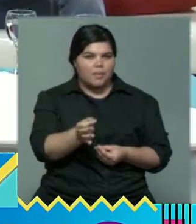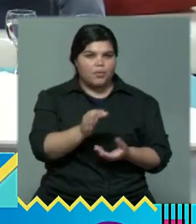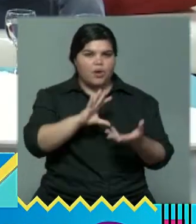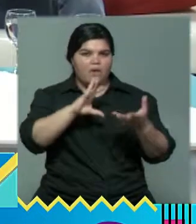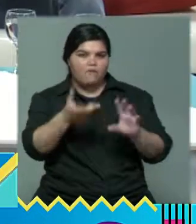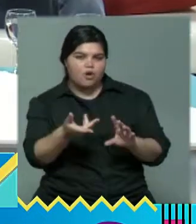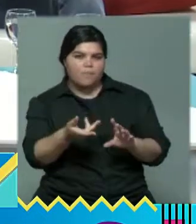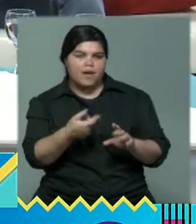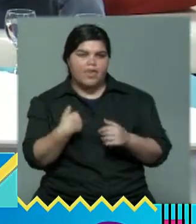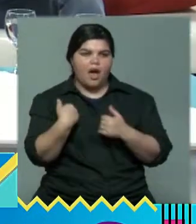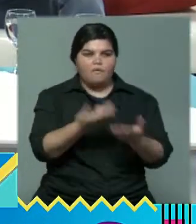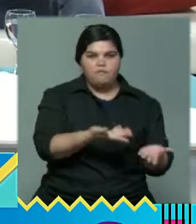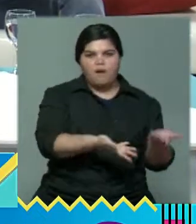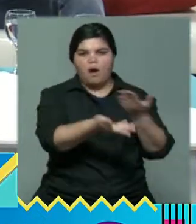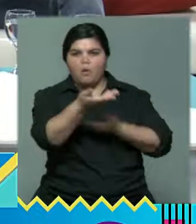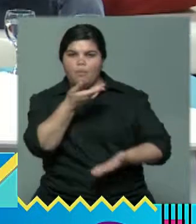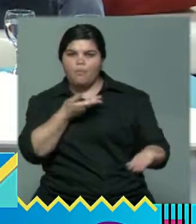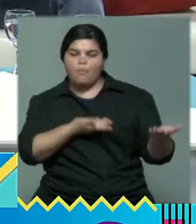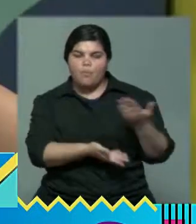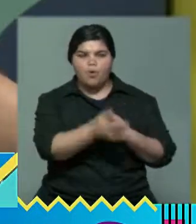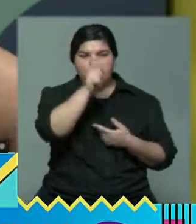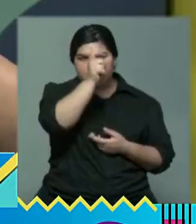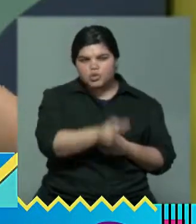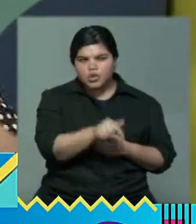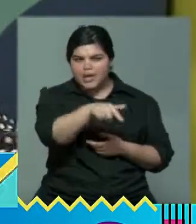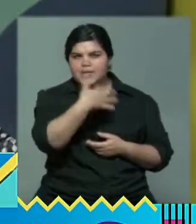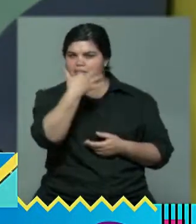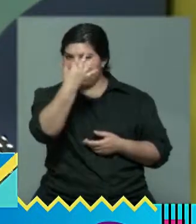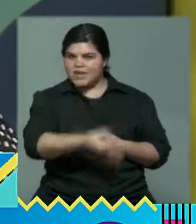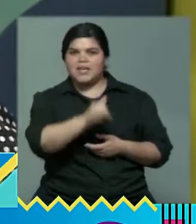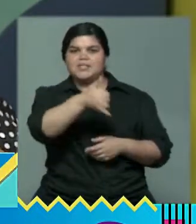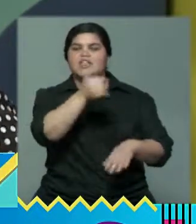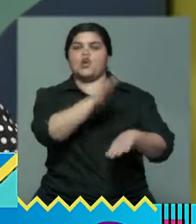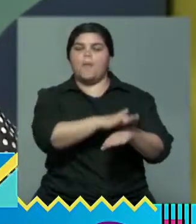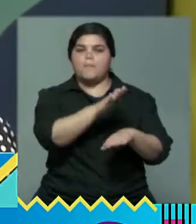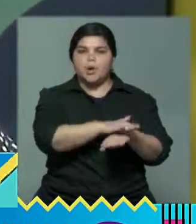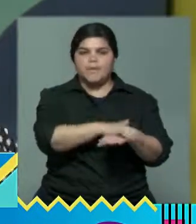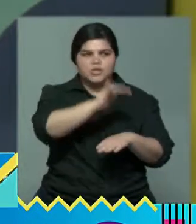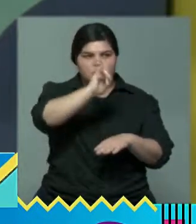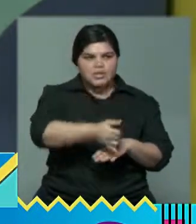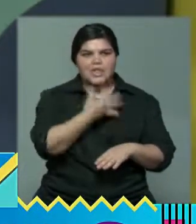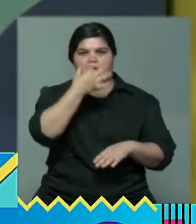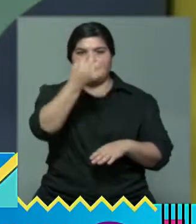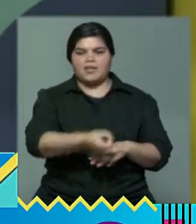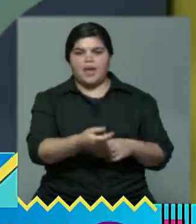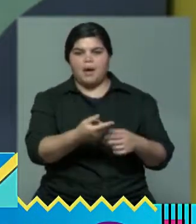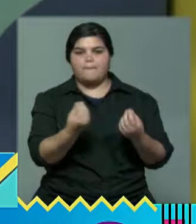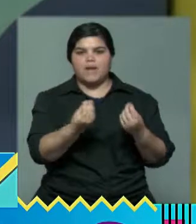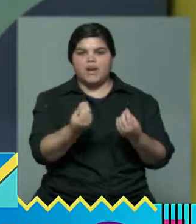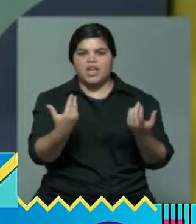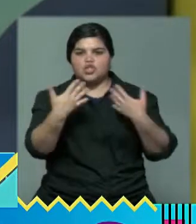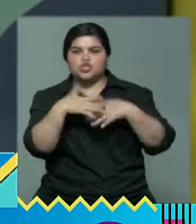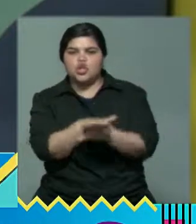de costo-beneficio de si esa persona realmente se compromete en incorporar herramientas para su reinserción